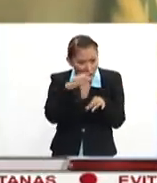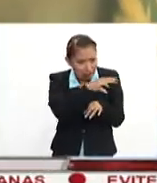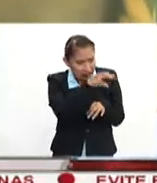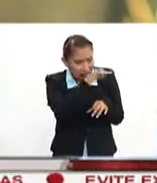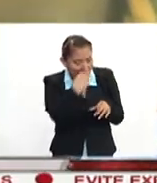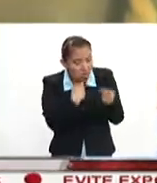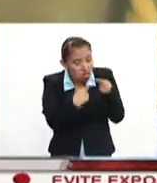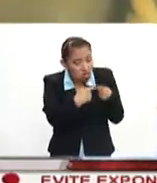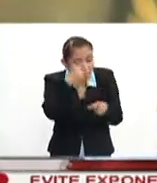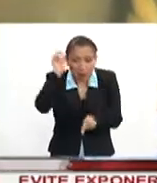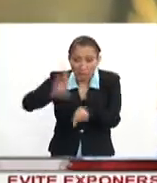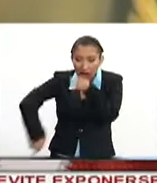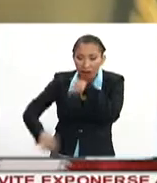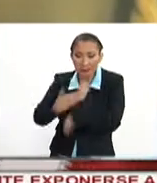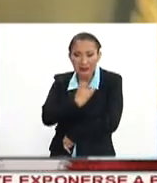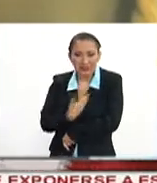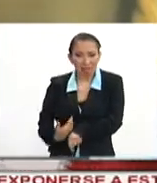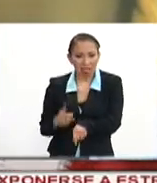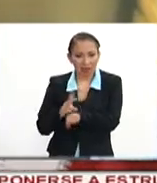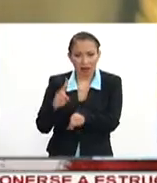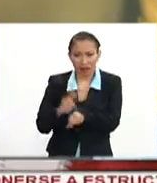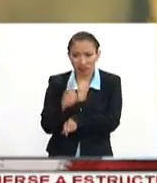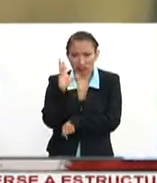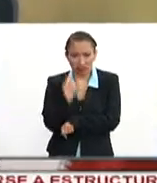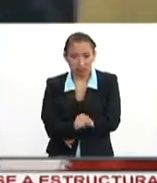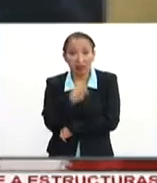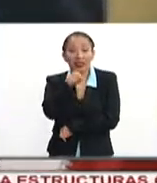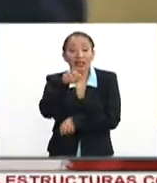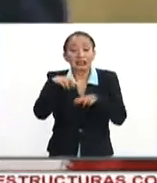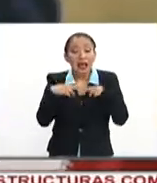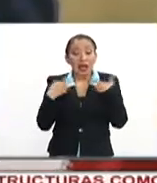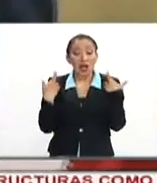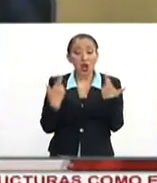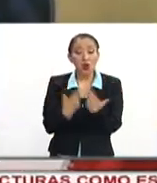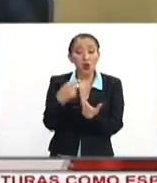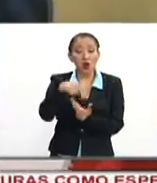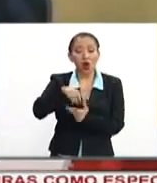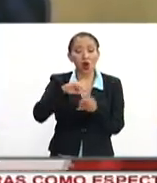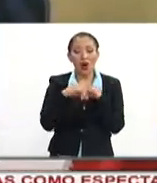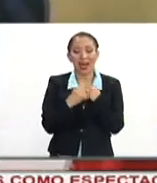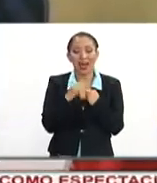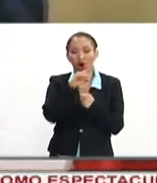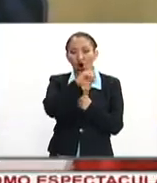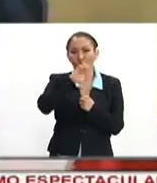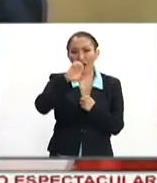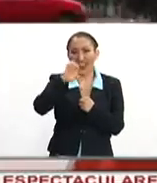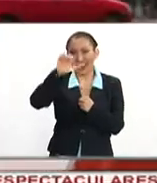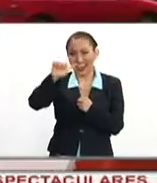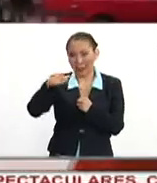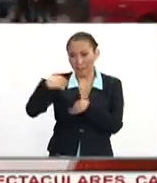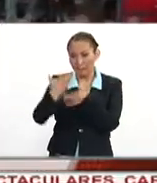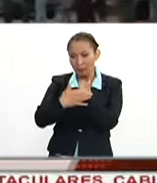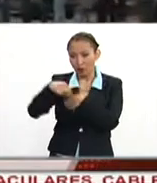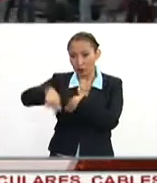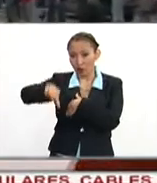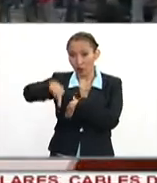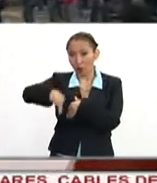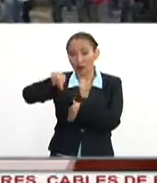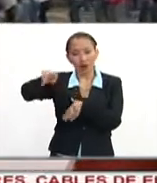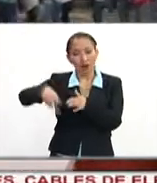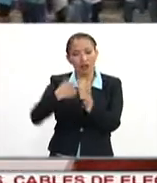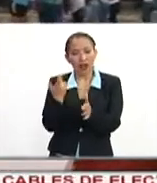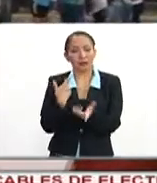CIA para derrocar al presidente Nicolás Maduro. Aseguró que la reunión de la Organización de Estados Americanos que se va a realizar hoy es